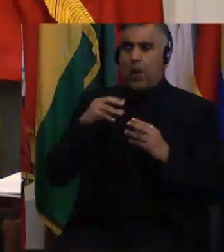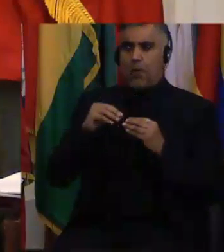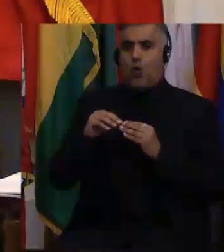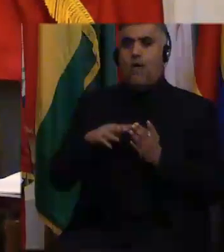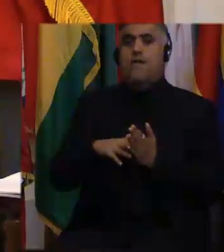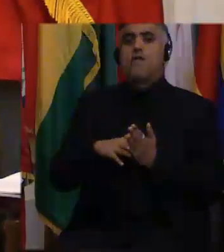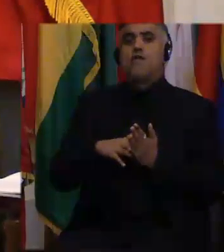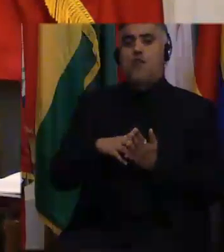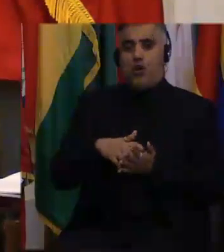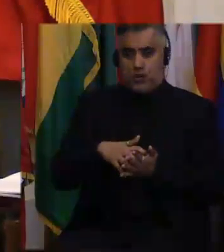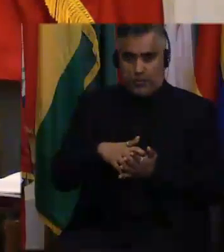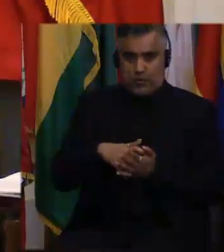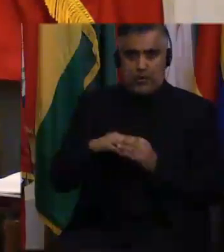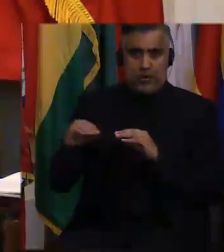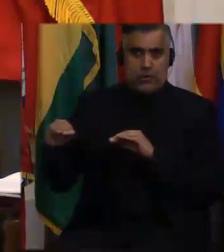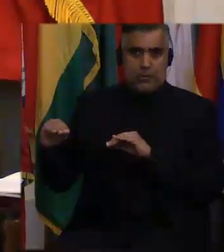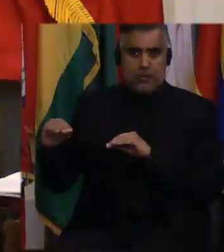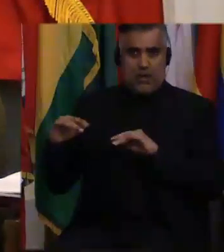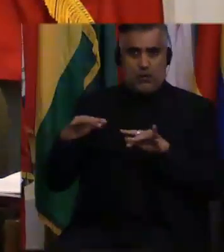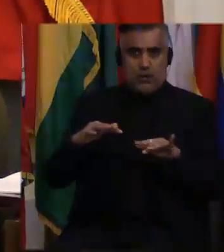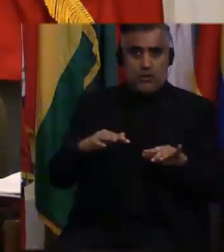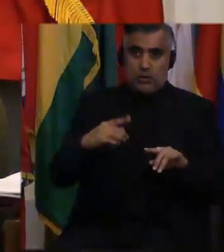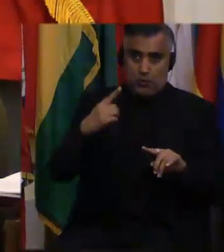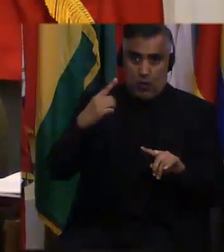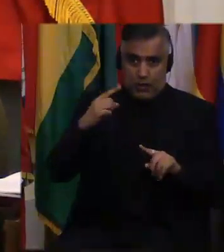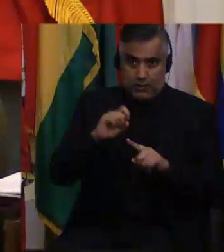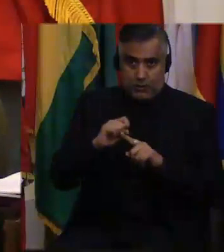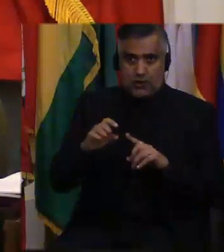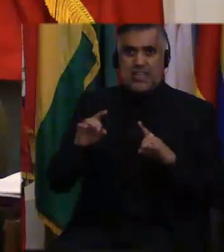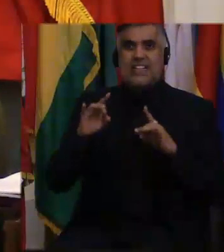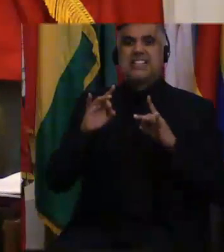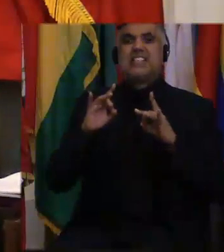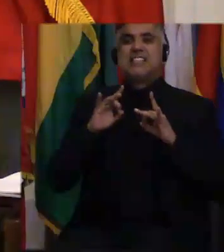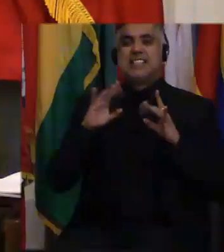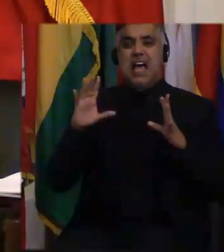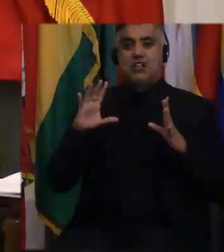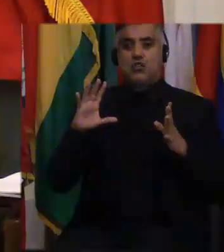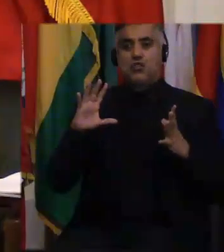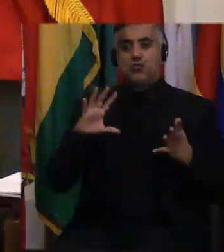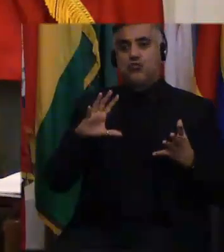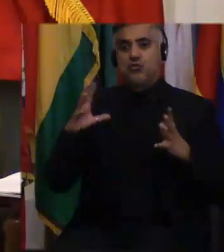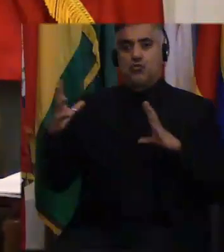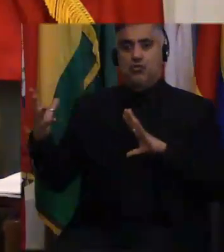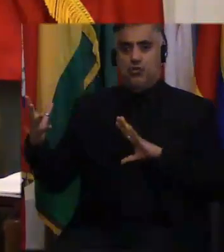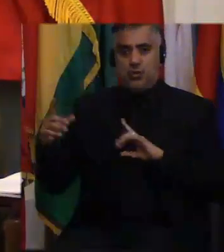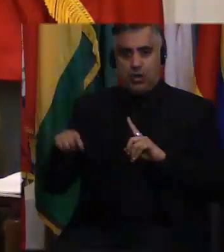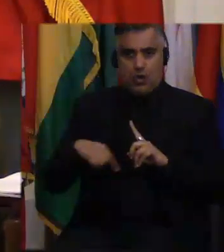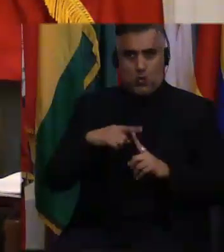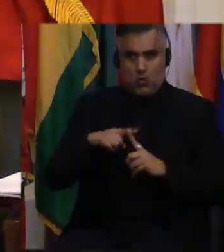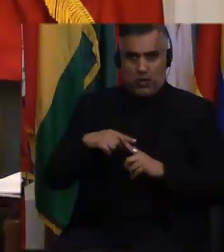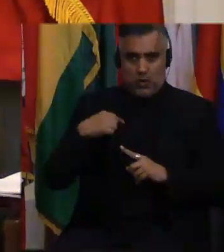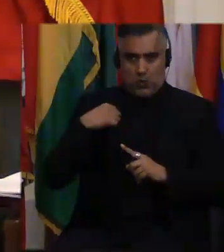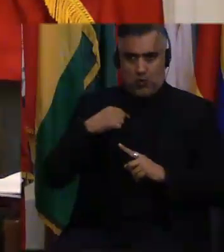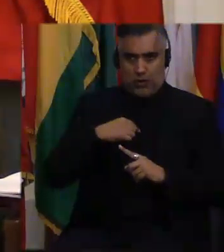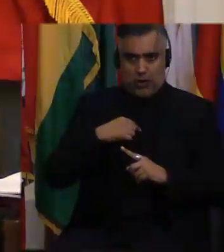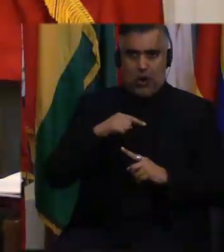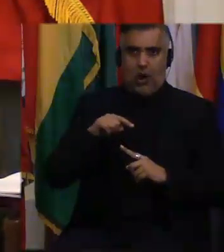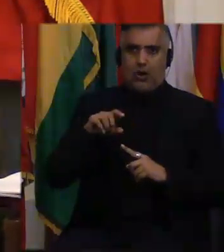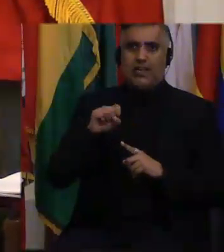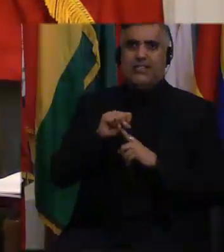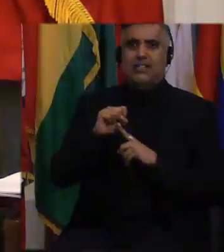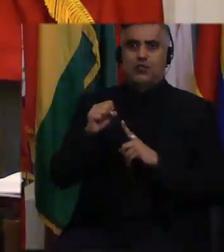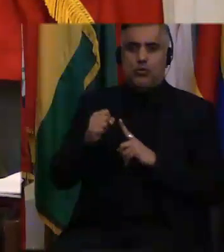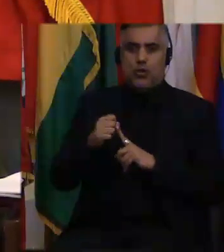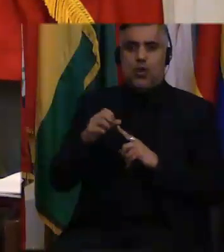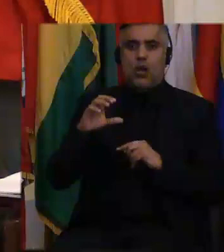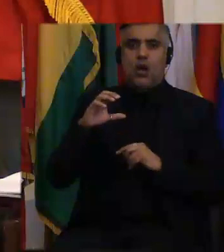la migración es una de ellas, los desastres son otras. Siempre que nos encontramos frente a situaciones de crisis